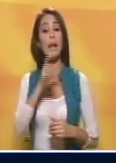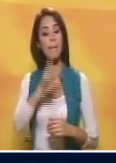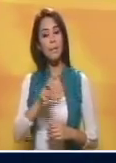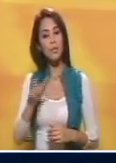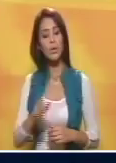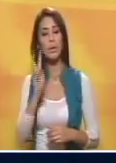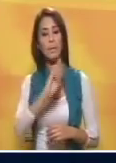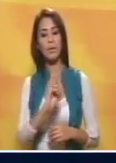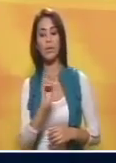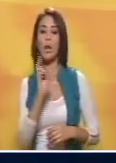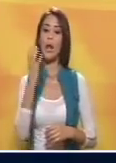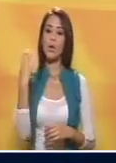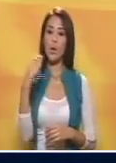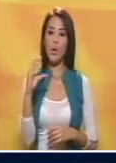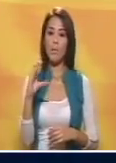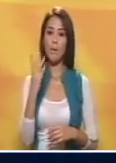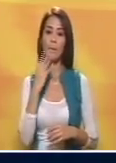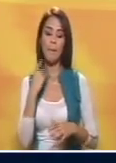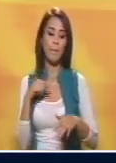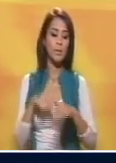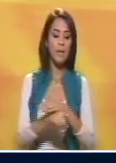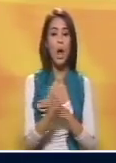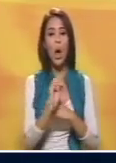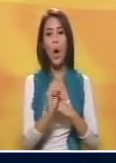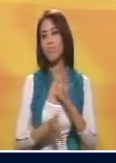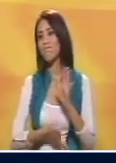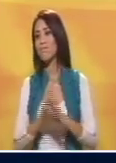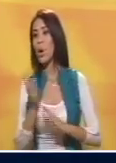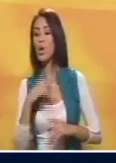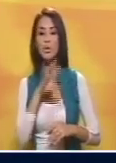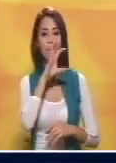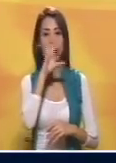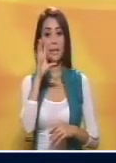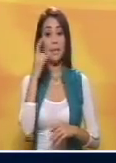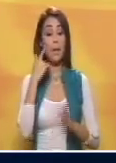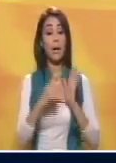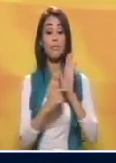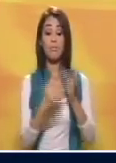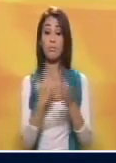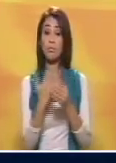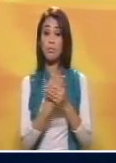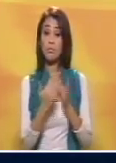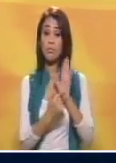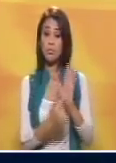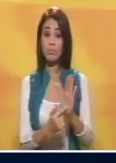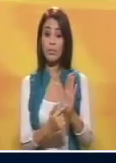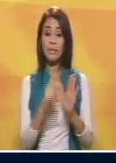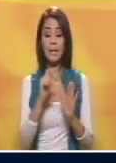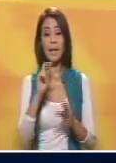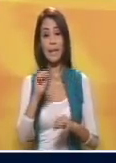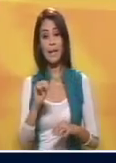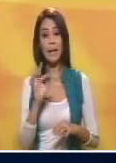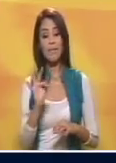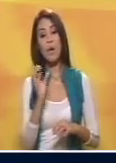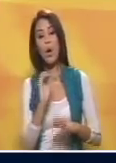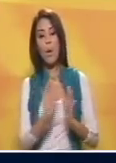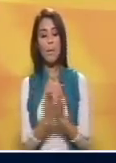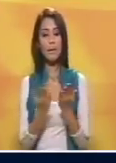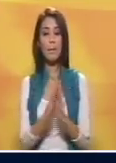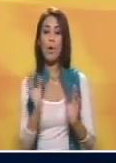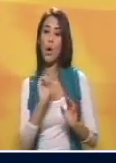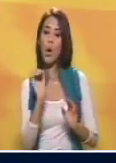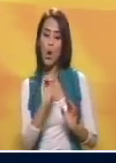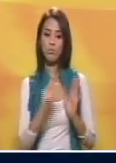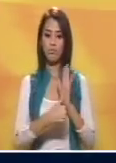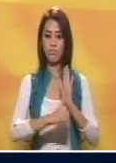quiera ingresar o salir de nuestro país va a leerlo, va a presentar su documento, su TMF o su pasaporte o su cédula en